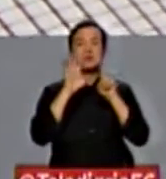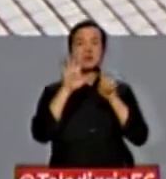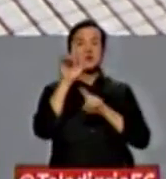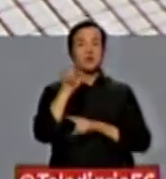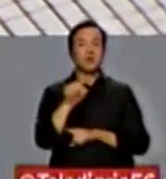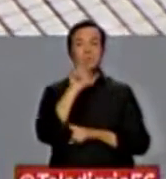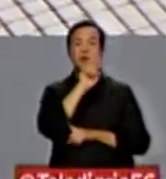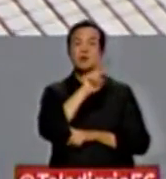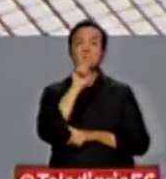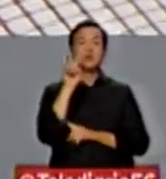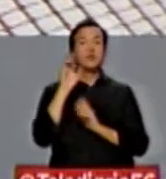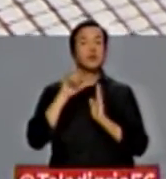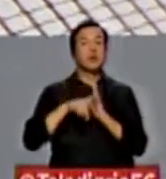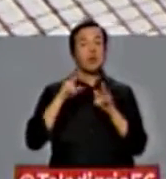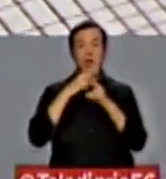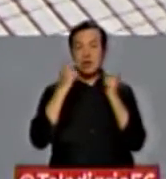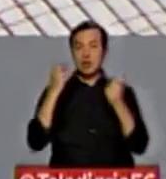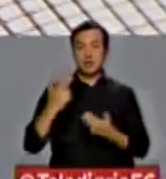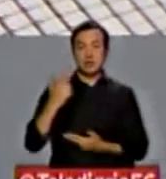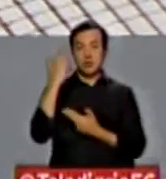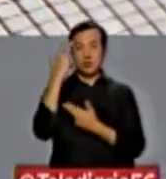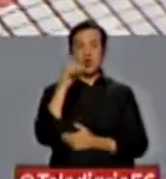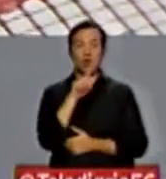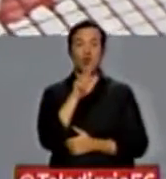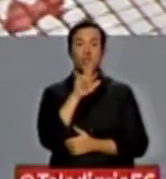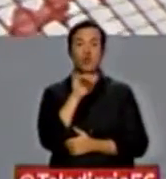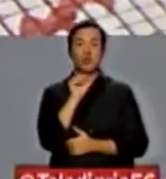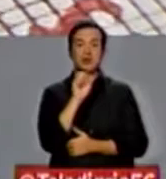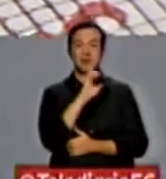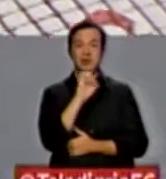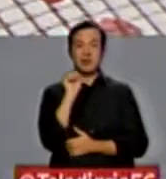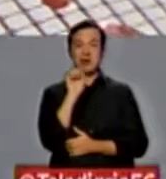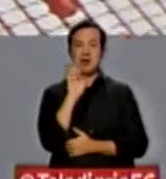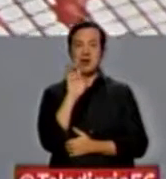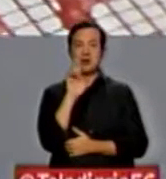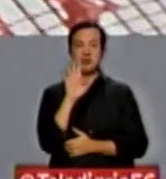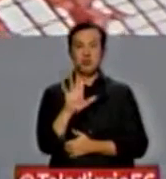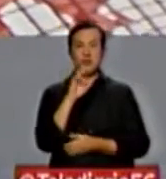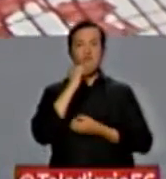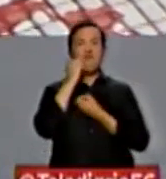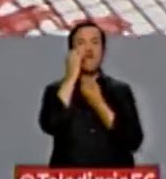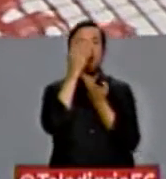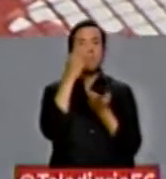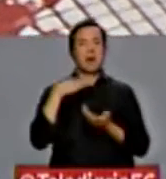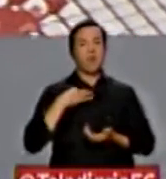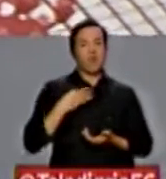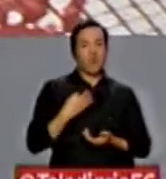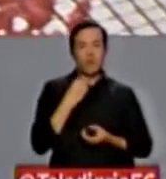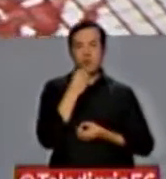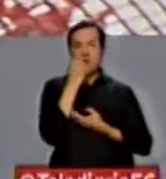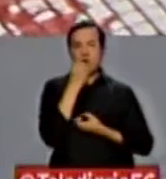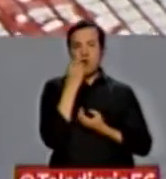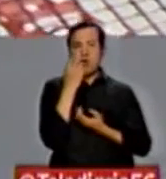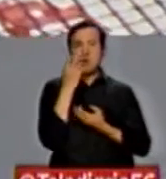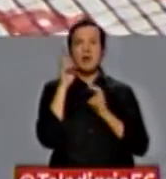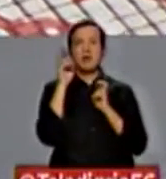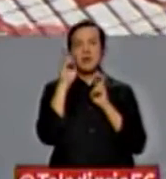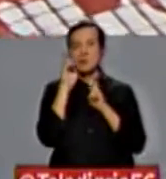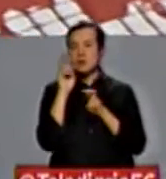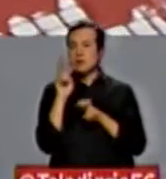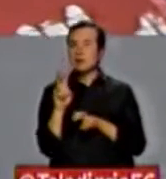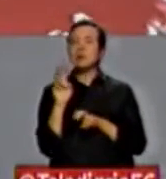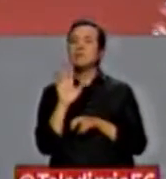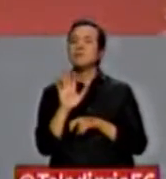6:22 y el excomandante del ejército Luis Castro rindió su versión libre y voluntaria en la investigación que desarrolla la Fiscalía por la